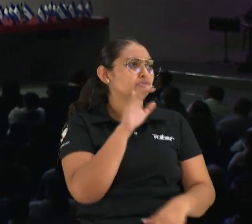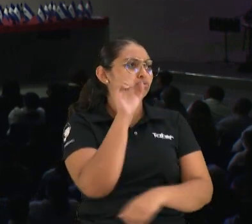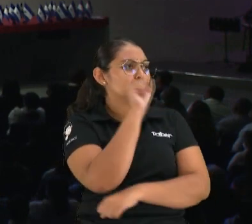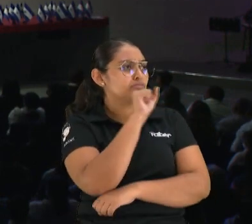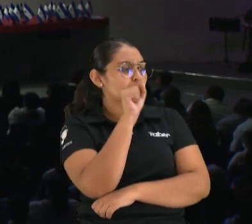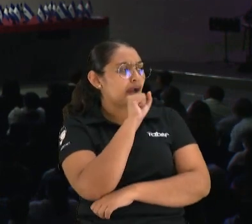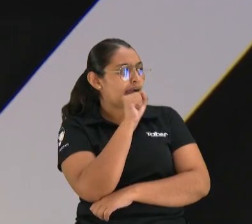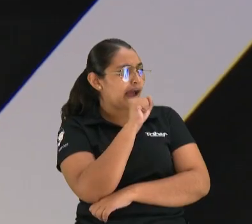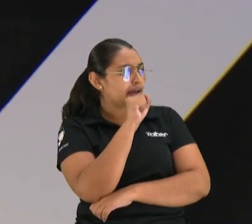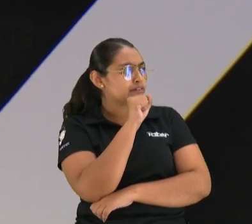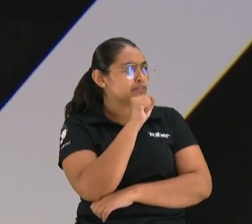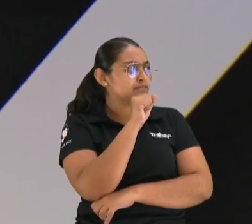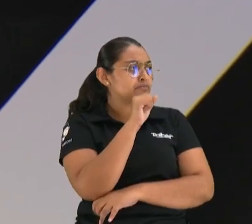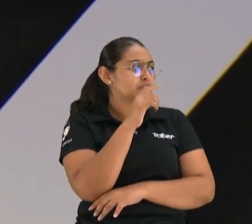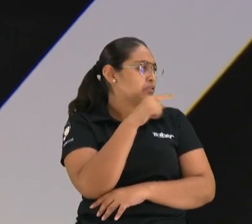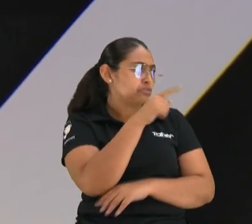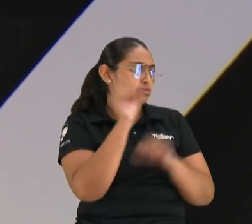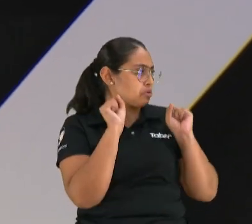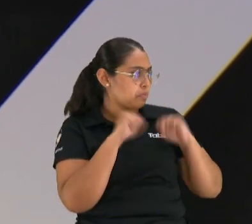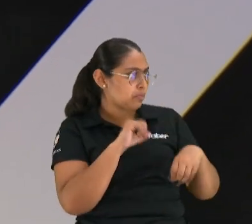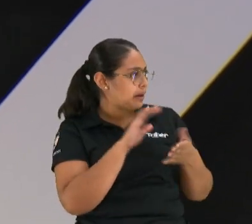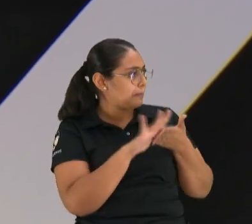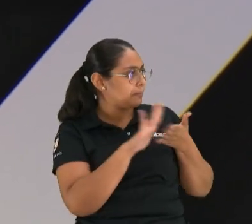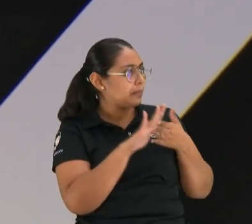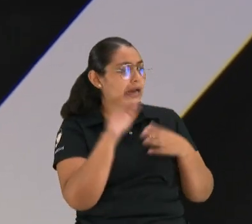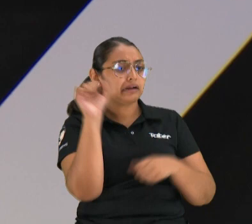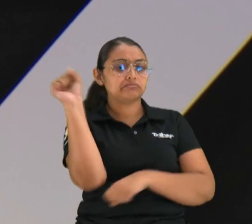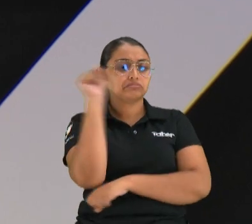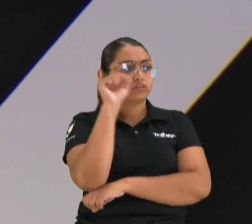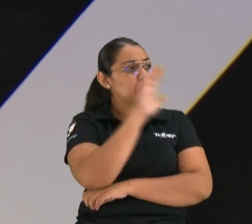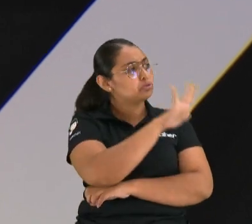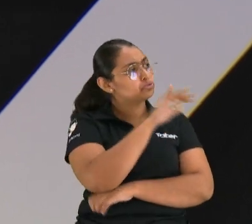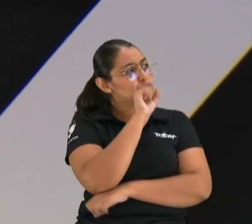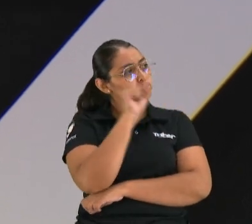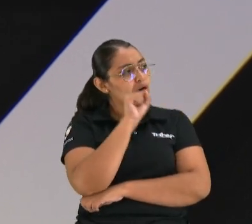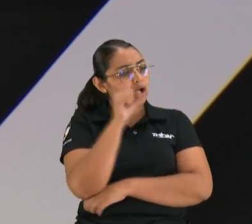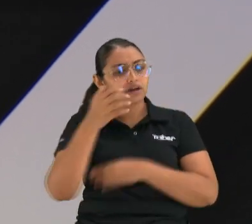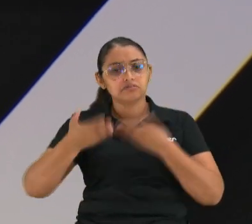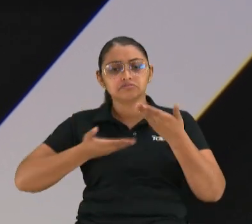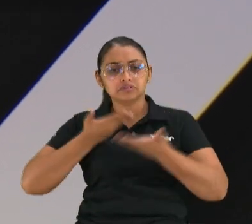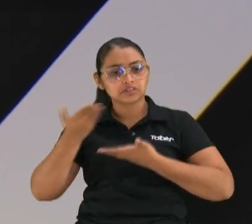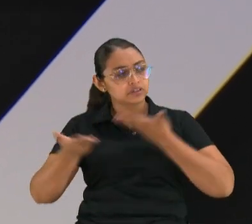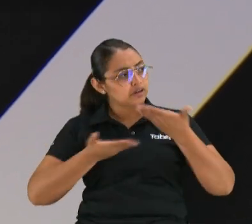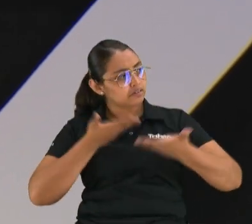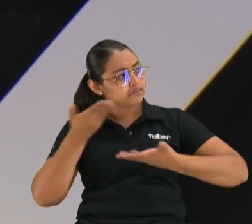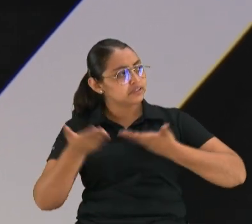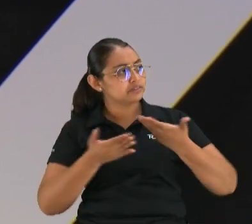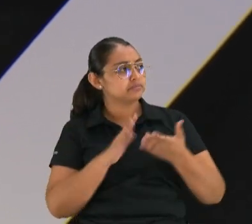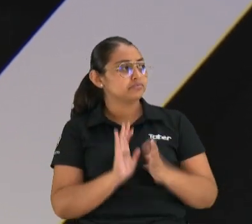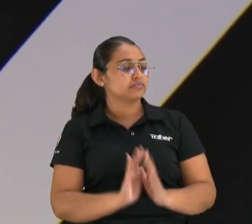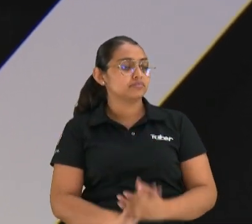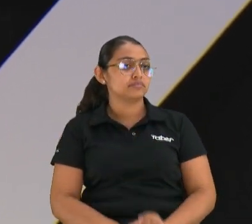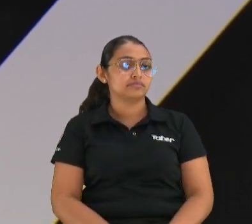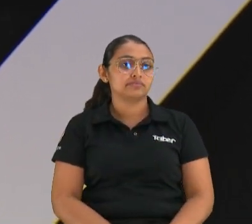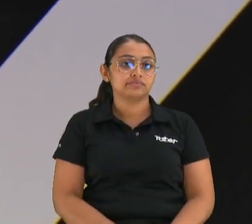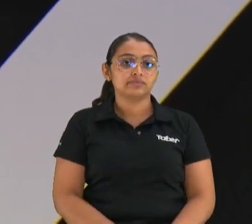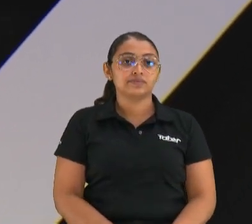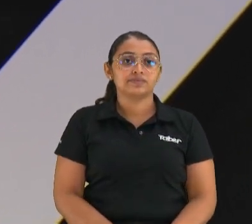carro pagan y abonan al saldo que tienes si te sobra te devuelven tus 30 pesos y si te falta sigue debiendo